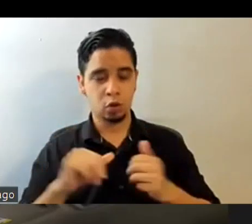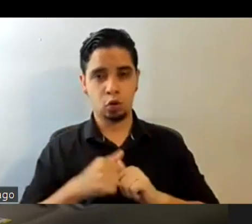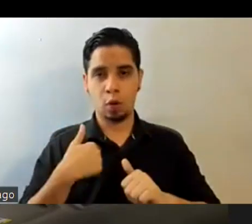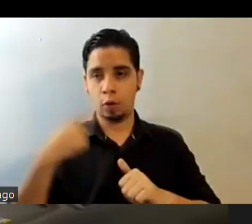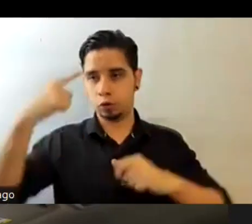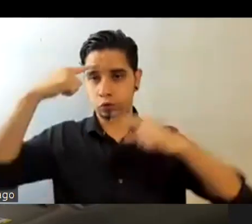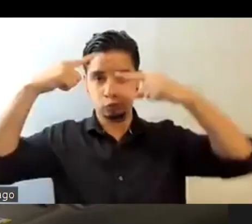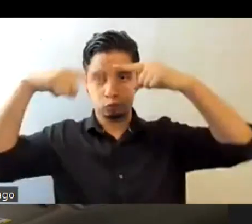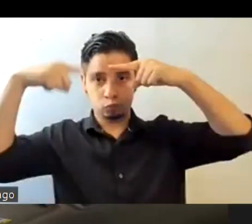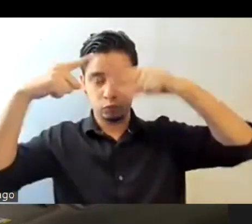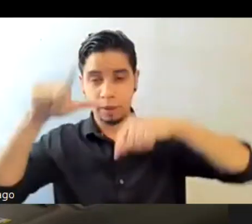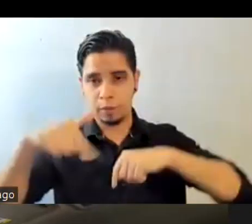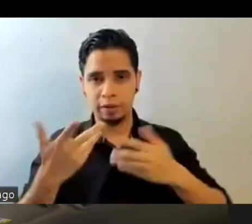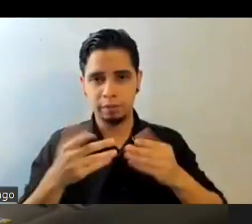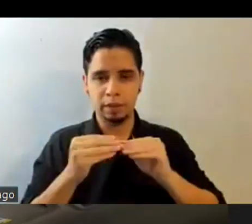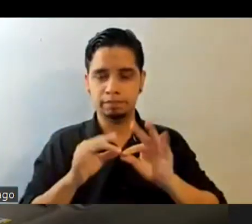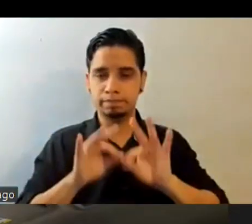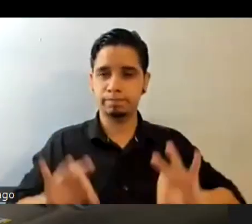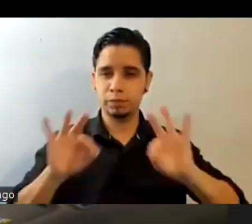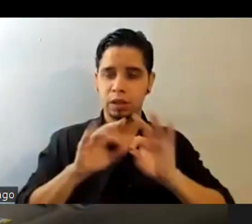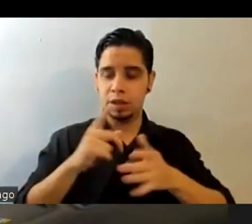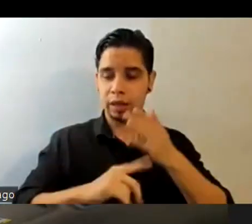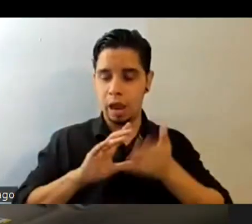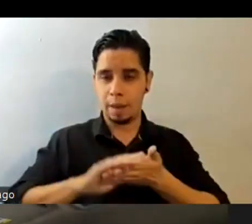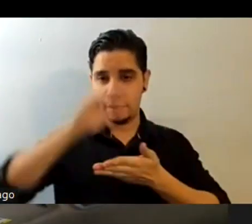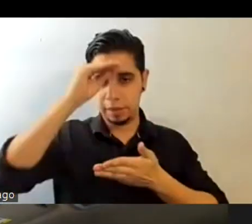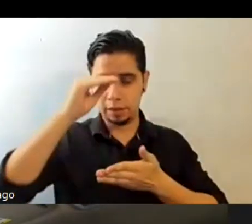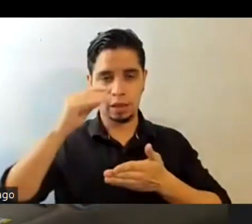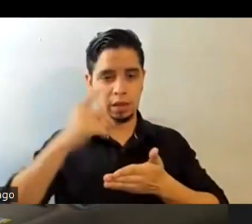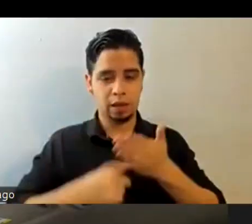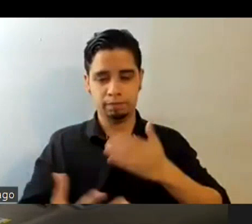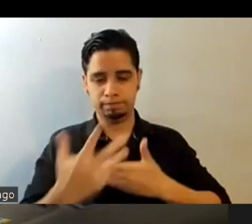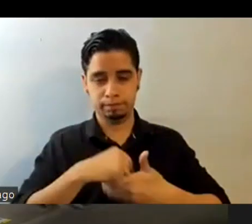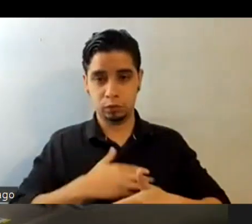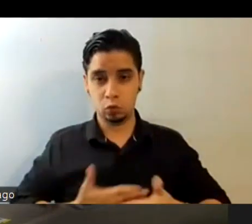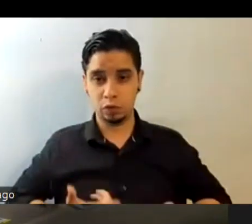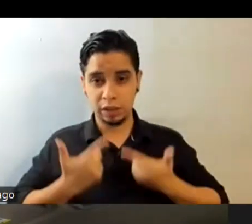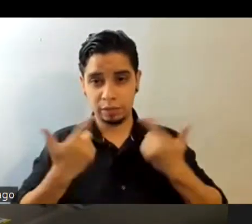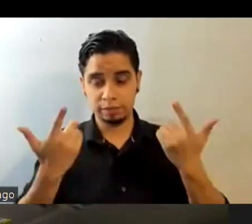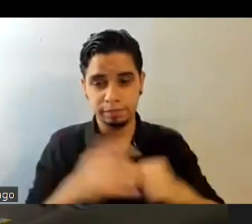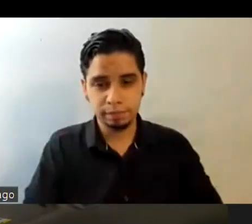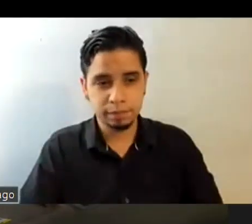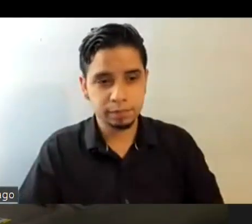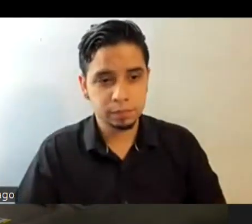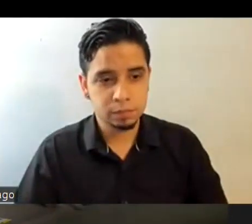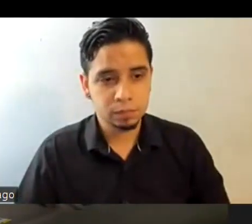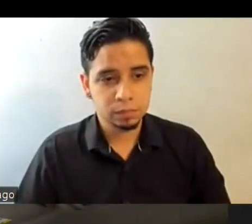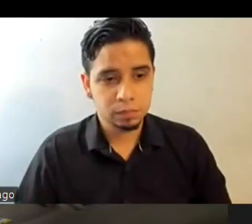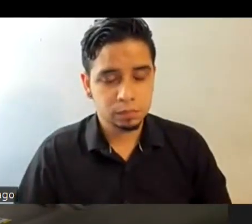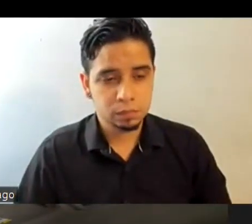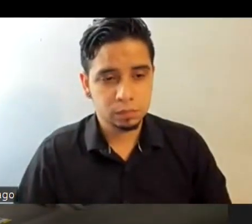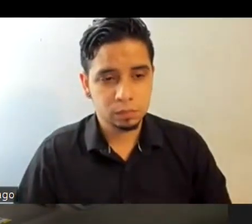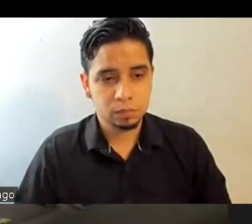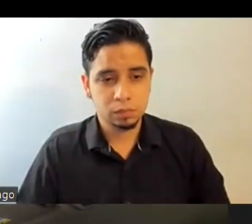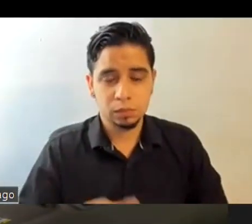racionalizas luego, no sé, qué aprendiste que te llevas a tu vida, no sé, yo pienso que... que podemos y aprender. siempre